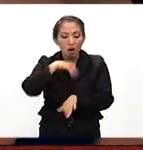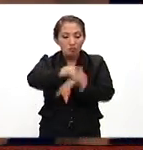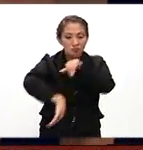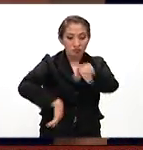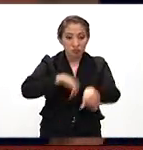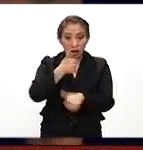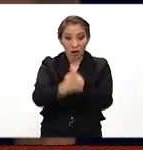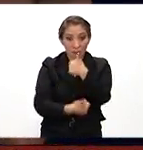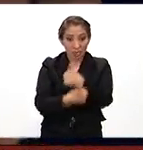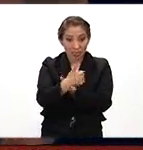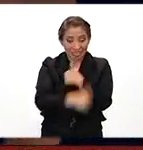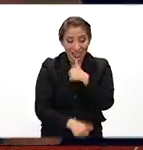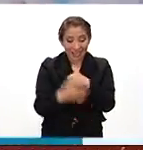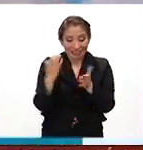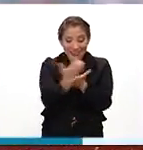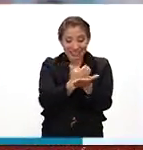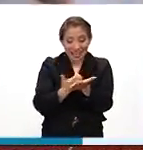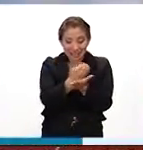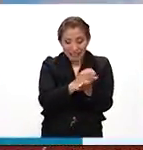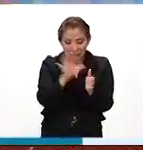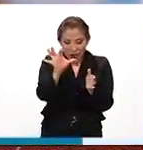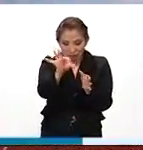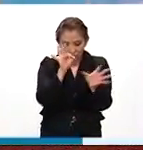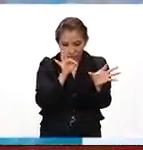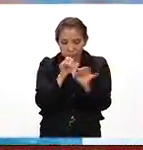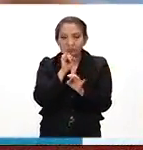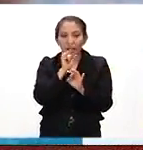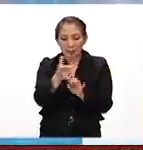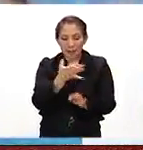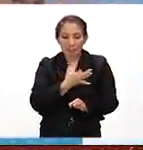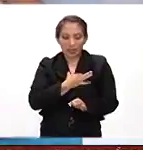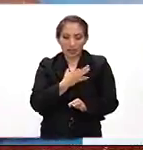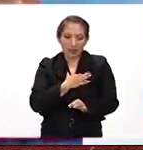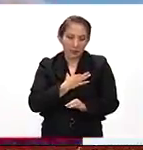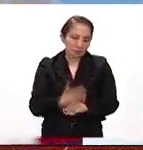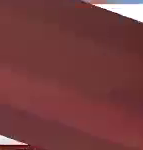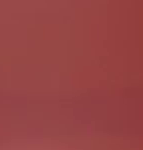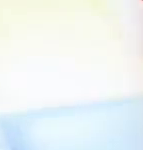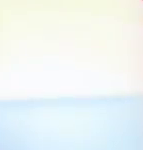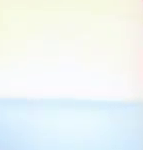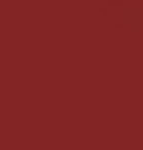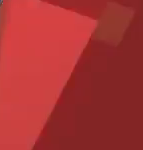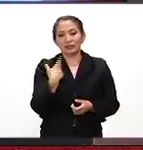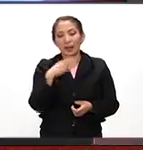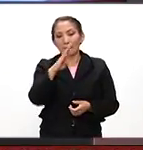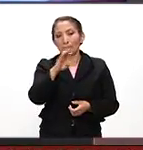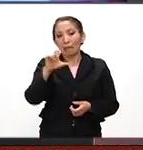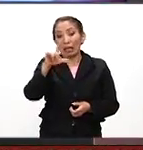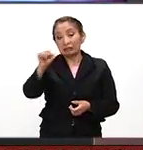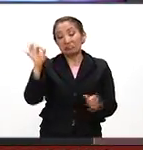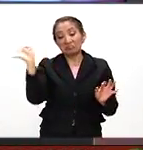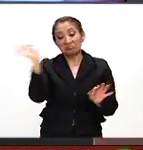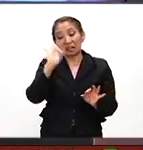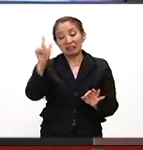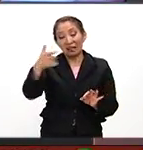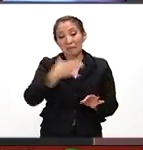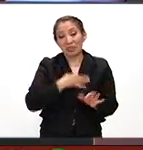nadadores que compiten en las tandas clasificatorias también reciben medalla. Así que bueno, aquí está Phelps la posibilidad